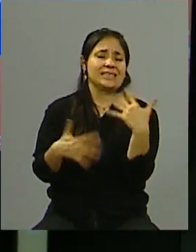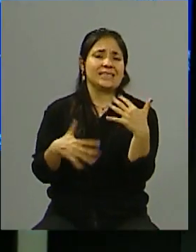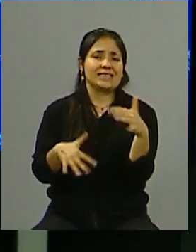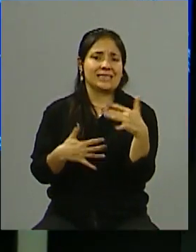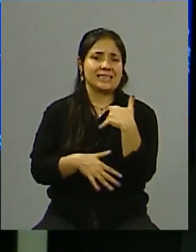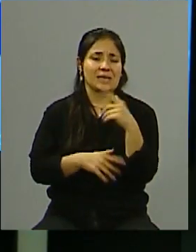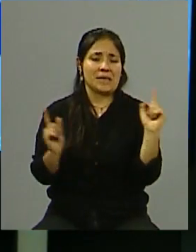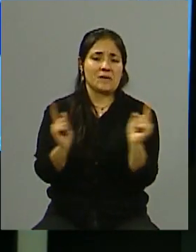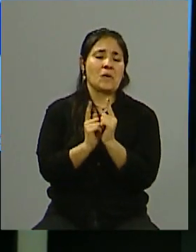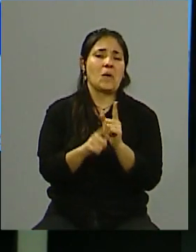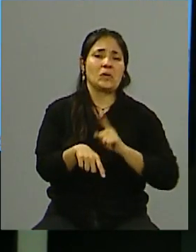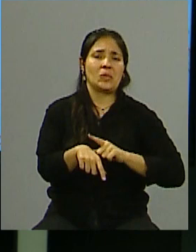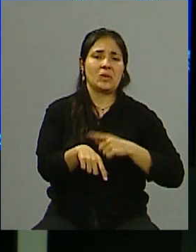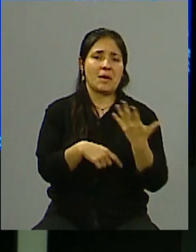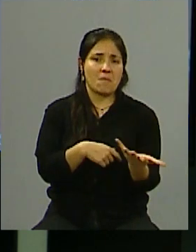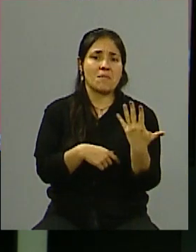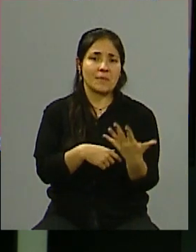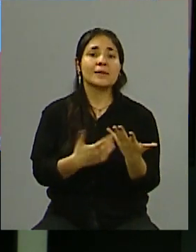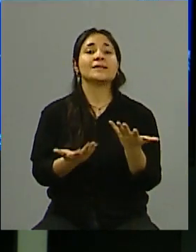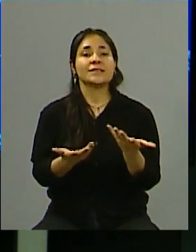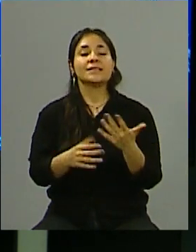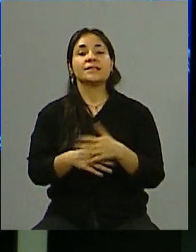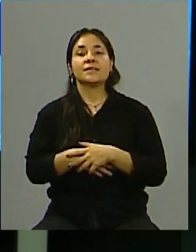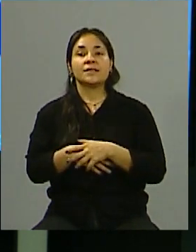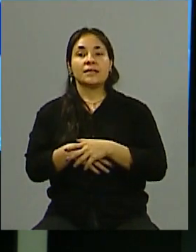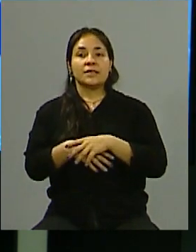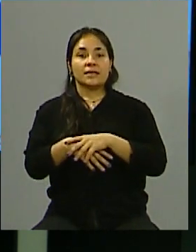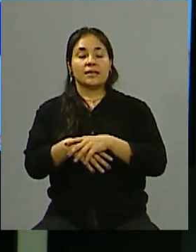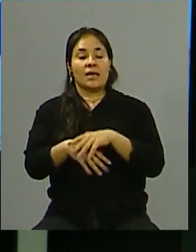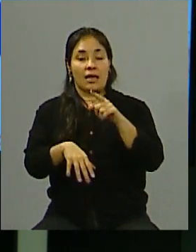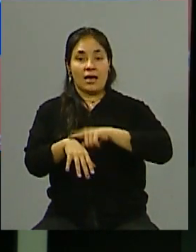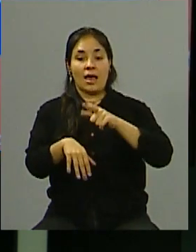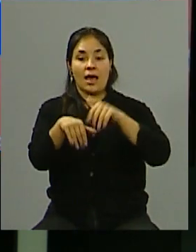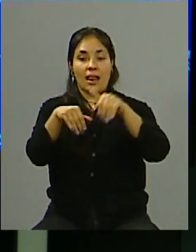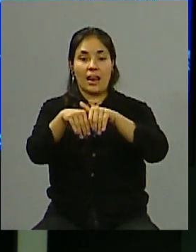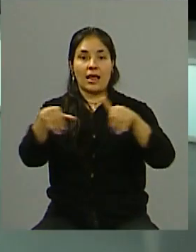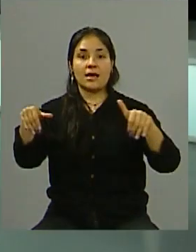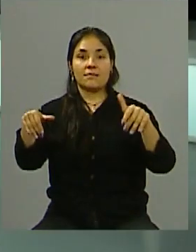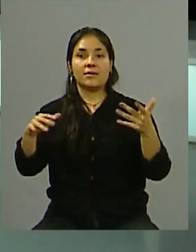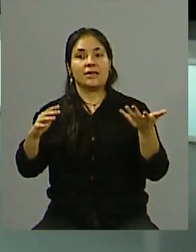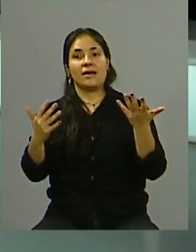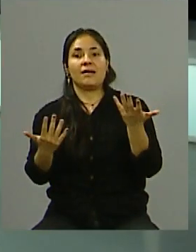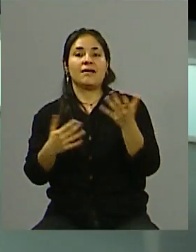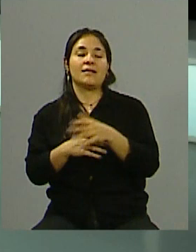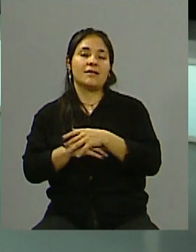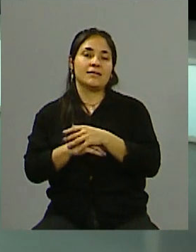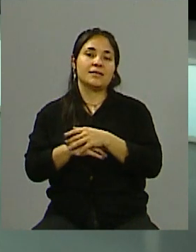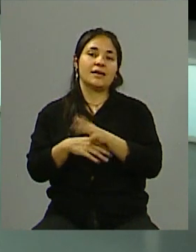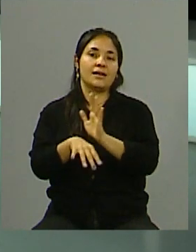preguntas de otros candidatos. Por lo tanto, la limitación del tiempo en estos tipos de formato y un poco